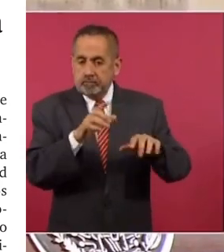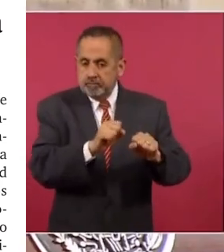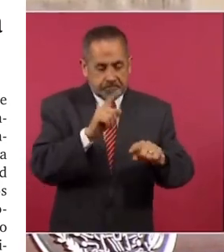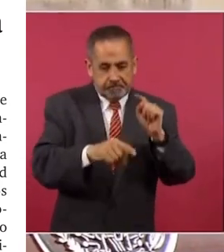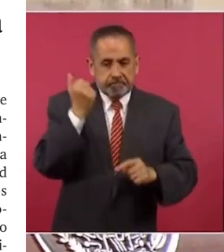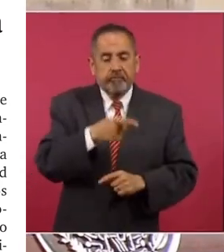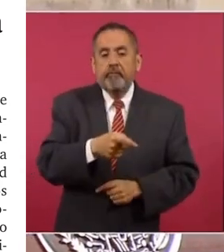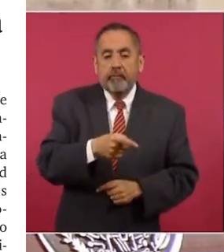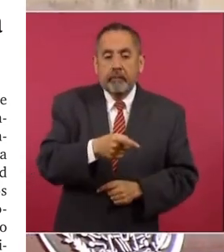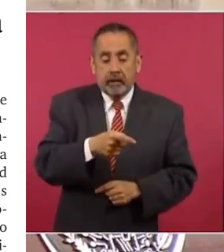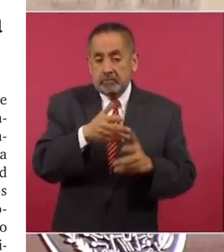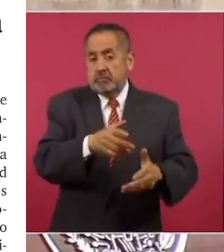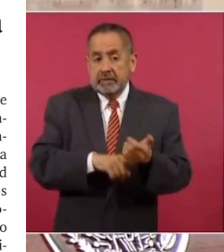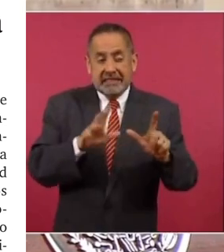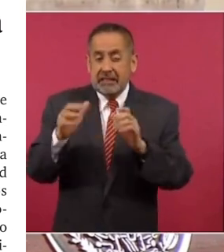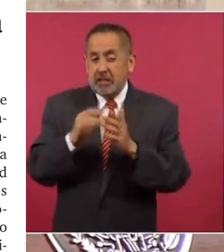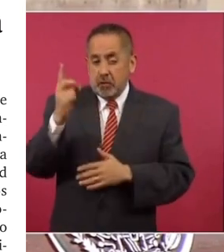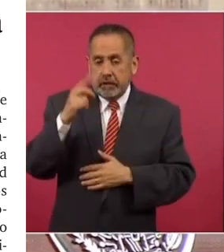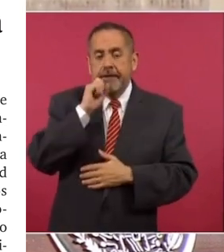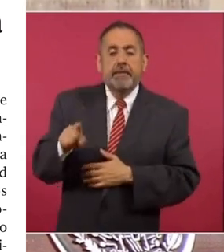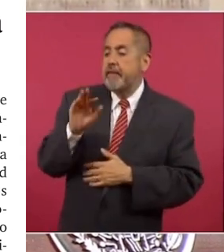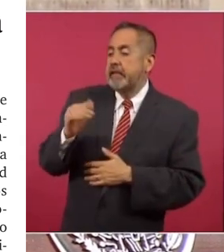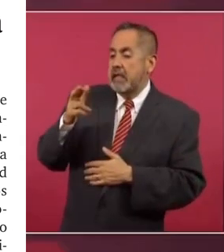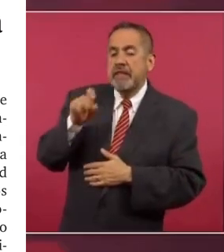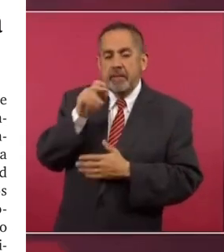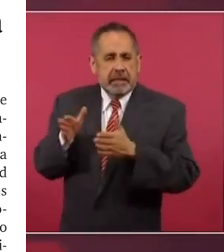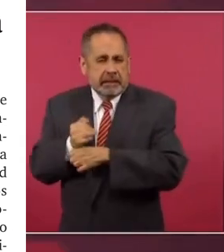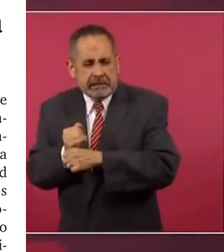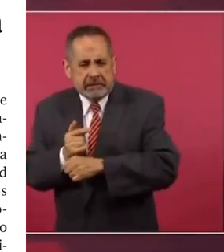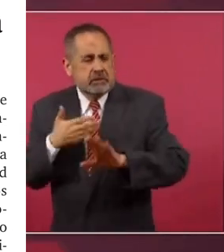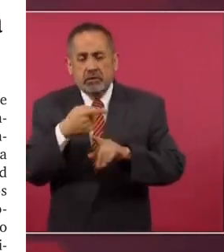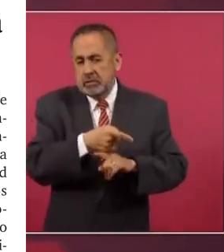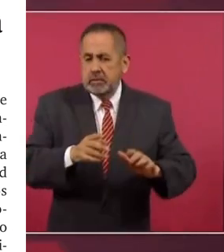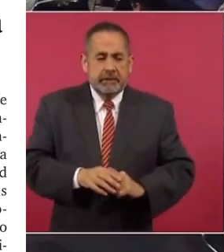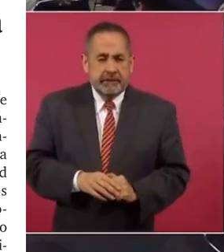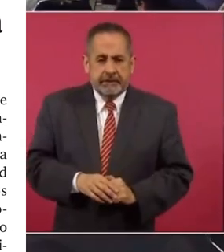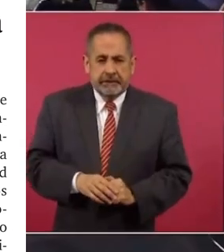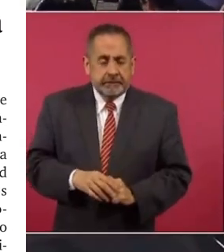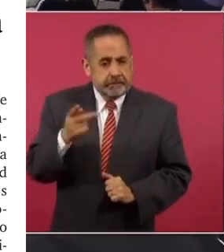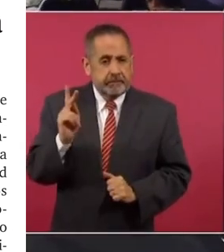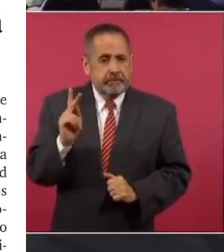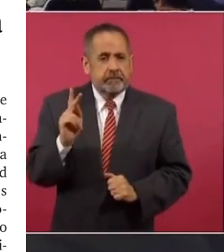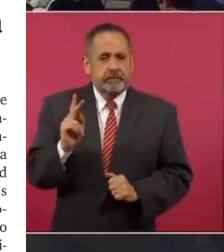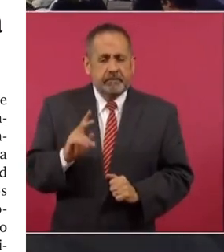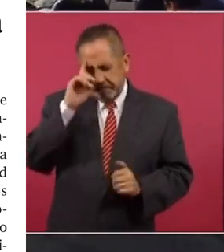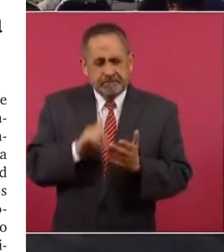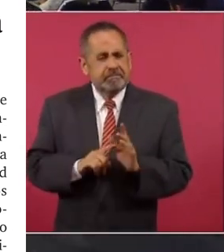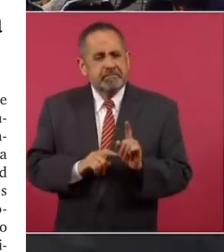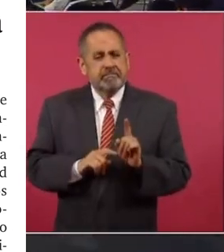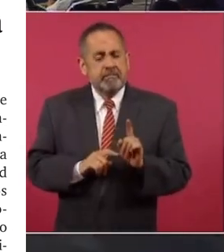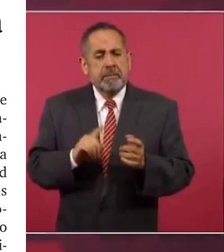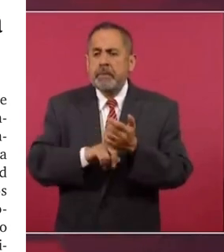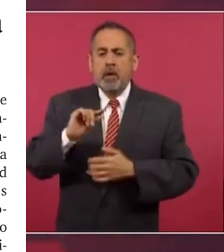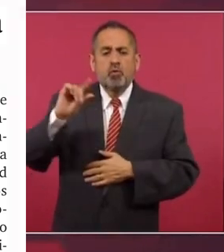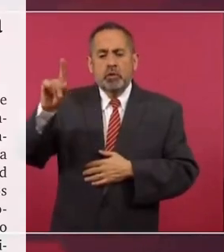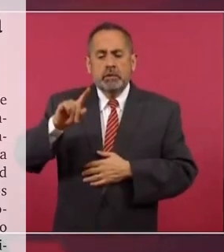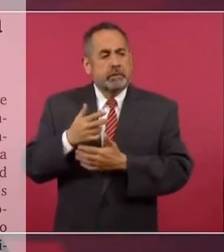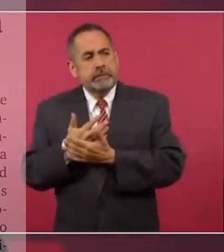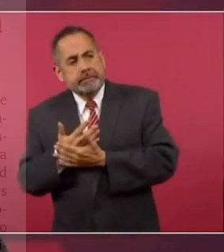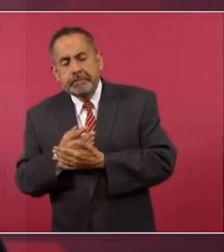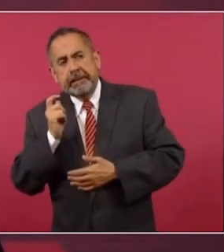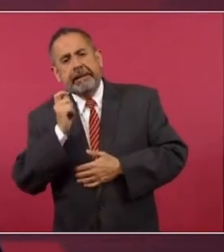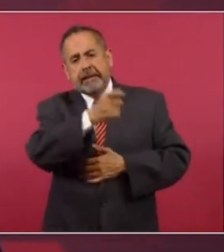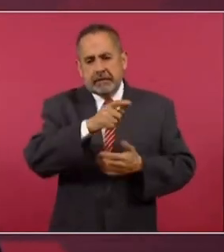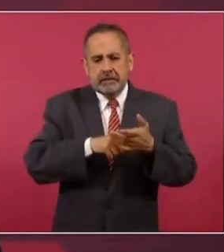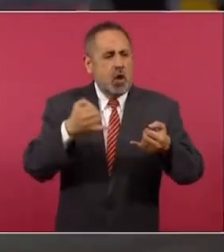este eso está ahí también la fiscalía tiene abierta investigación sin embargo Pues creo que las autoridades están esperando el resultado